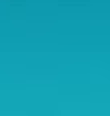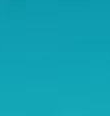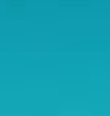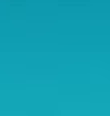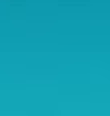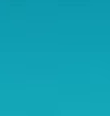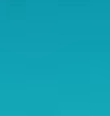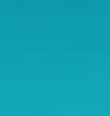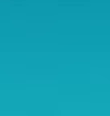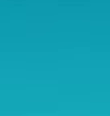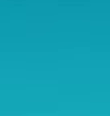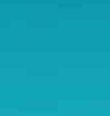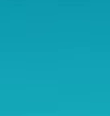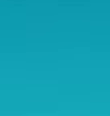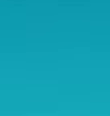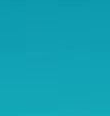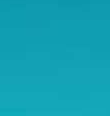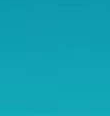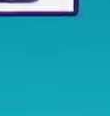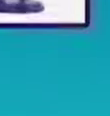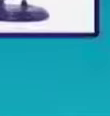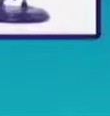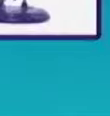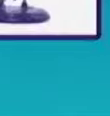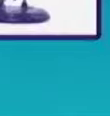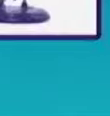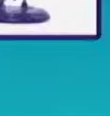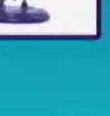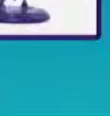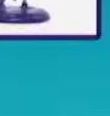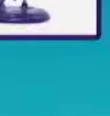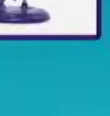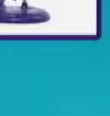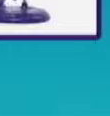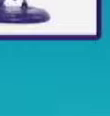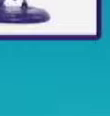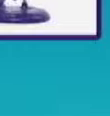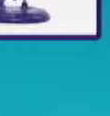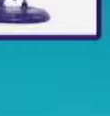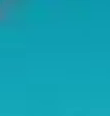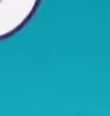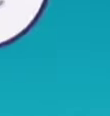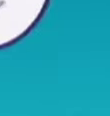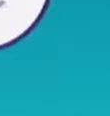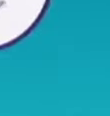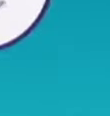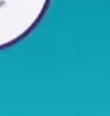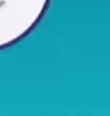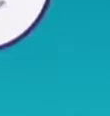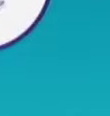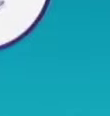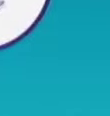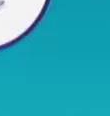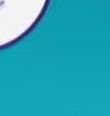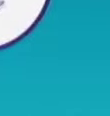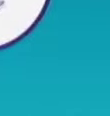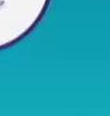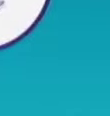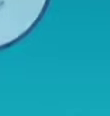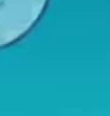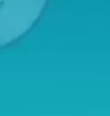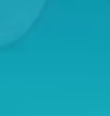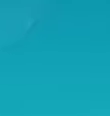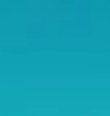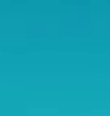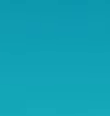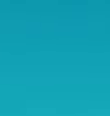en 1665, Robert Hooke analizó con su microscopio láminas muy finas de corcho y observó que este